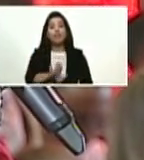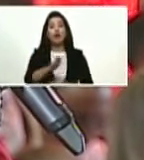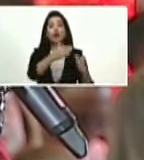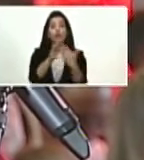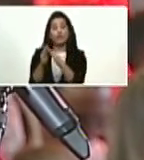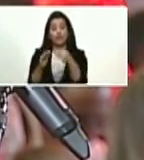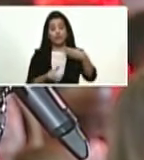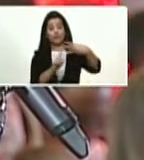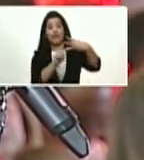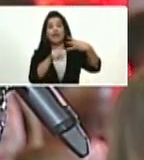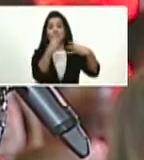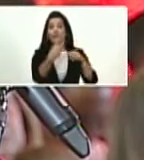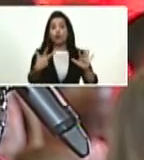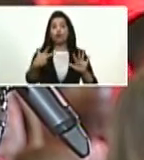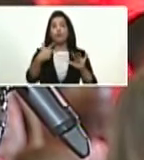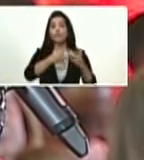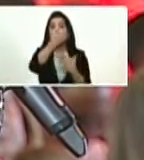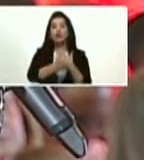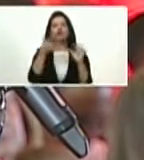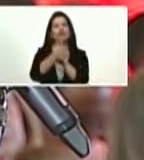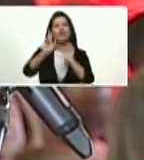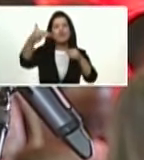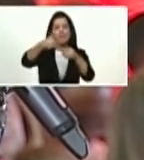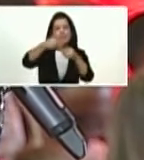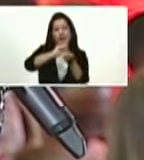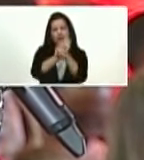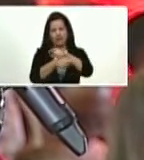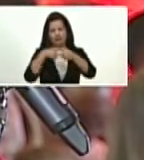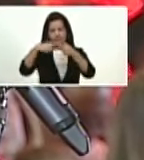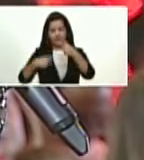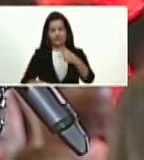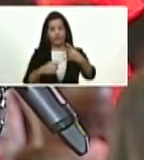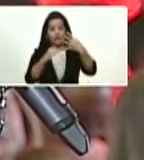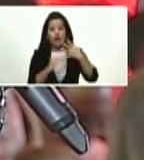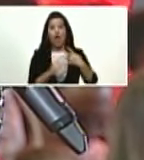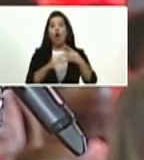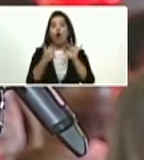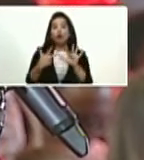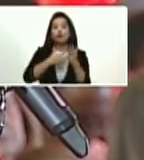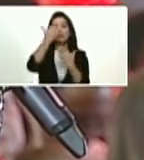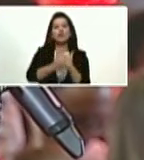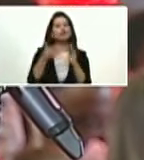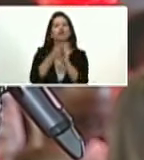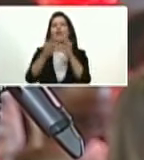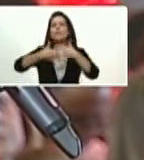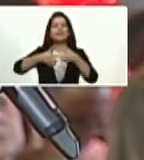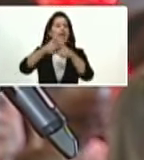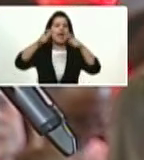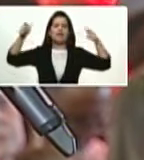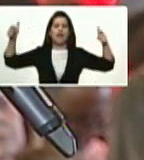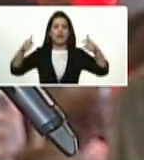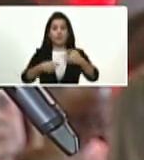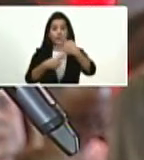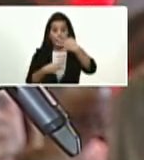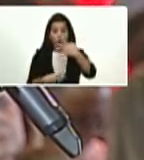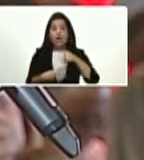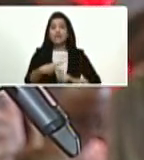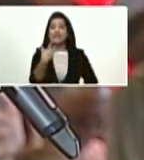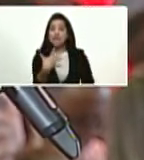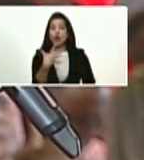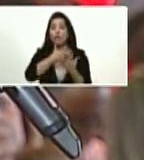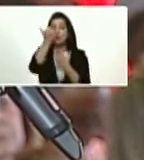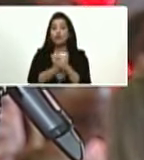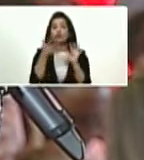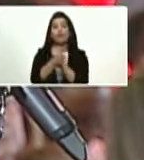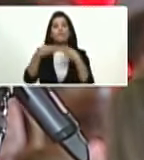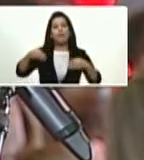hidrocarburos, 8 proyectos de las industrias en general, 5 proyectos del plástico, 4 proyectos de